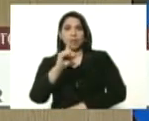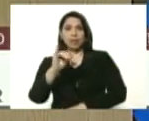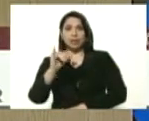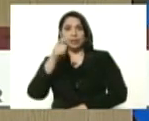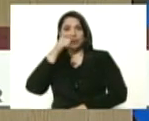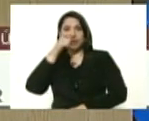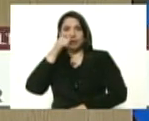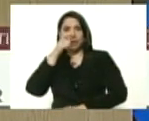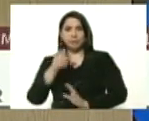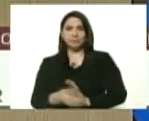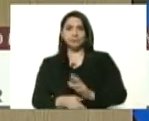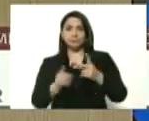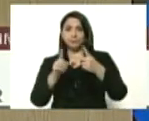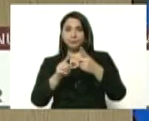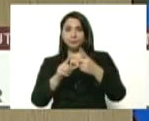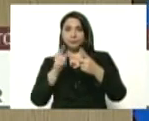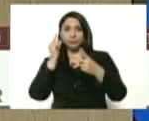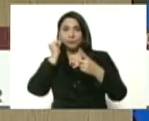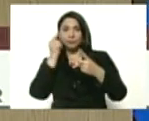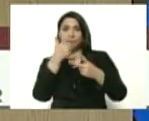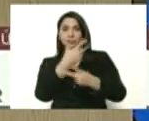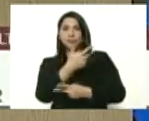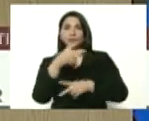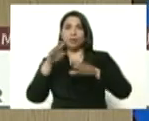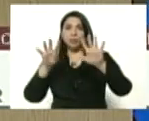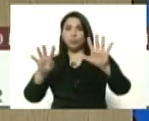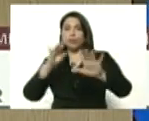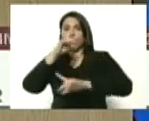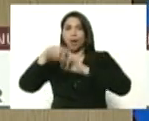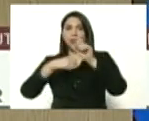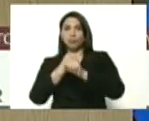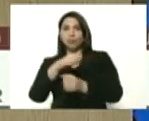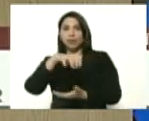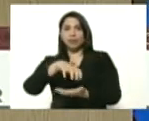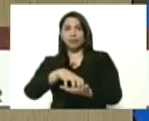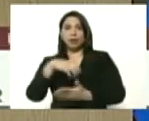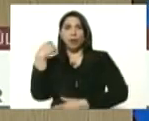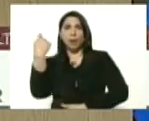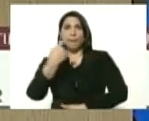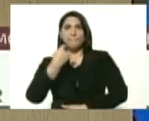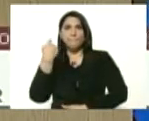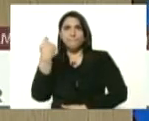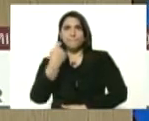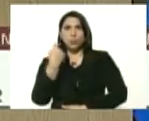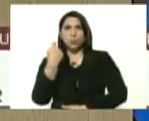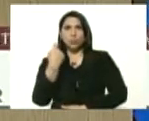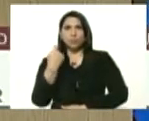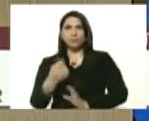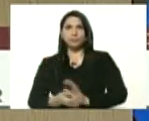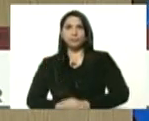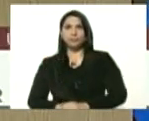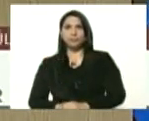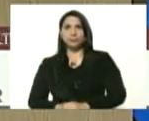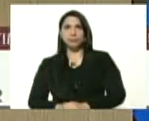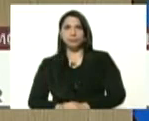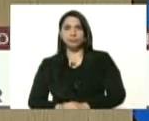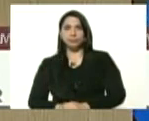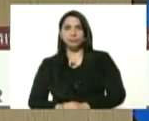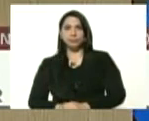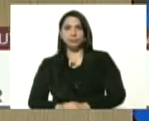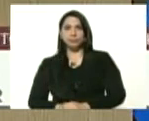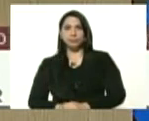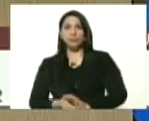Centinela. Una mujer de 39 años, del estado Apure, de San Fernando, del Tamarindo, contadora, que